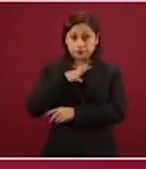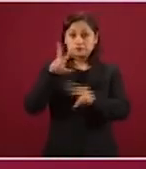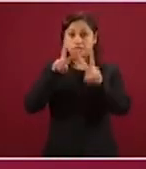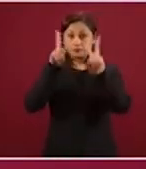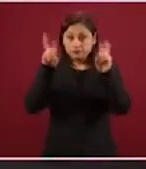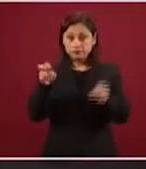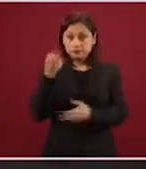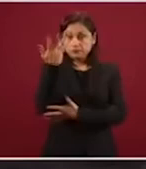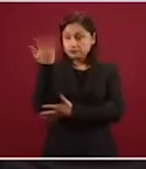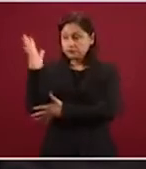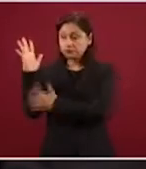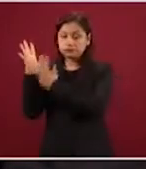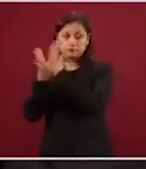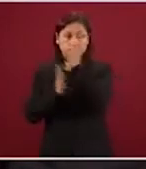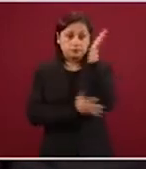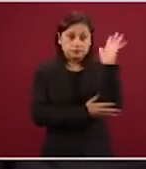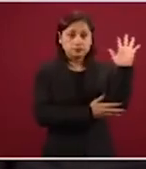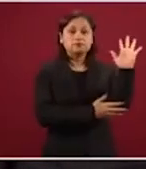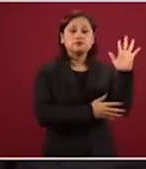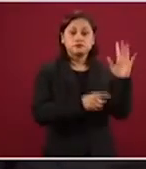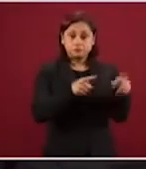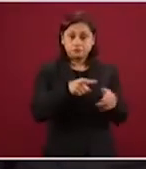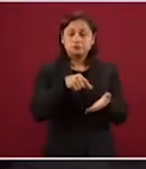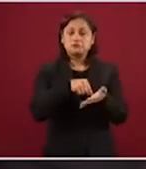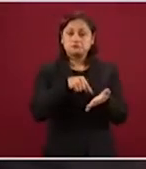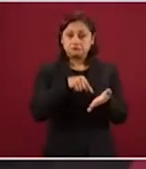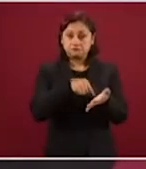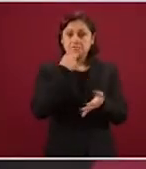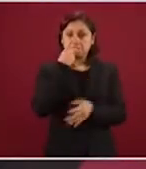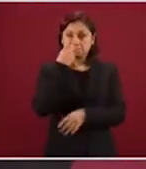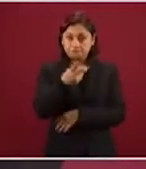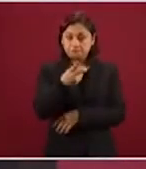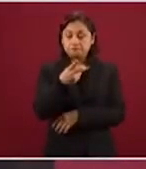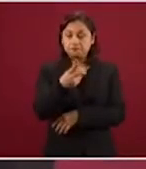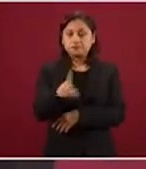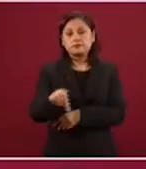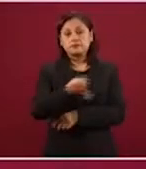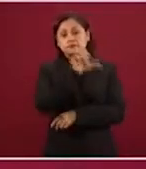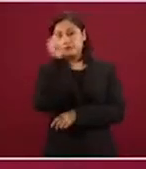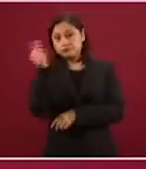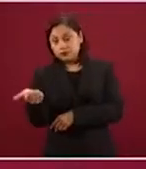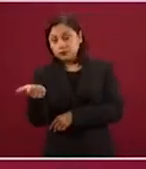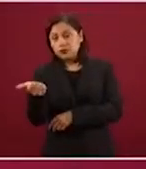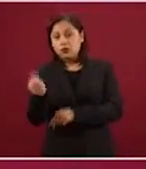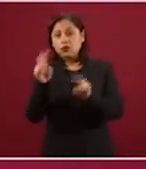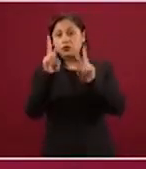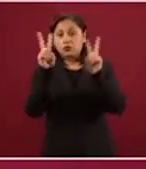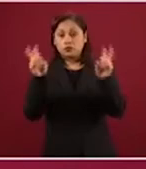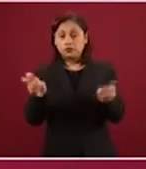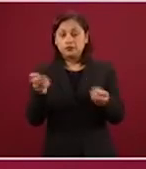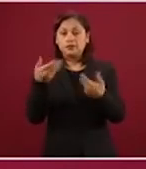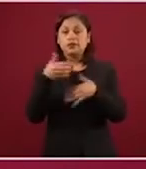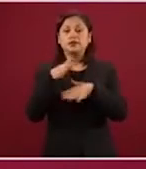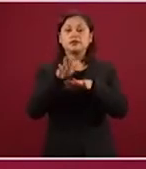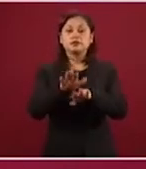Lo otro que es importante es que hay otro capítulo sobre condiciones laborales.